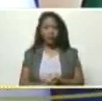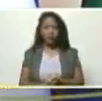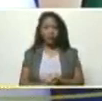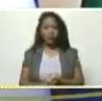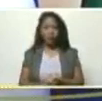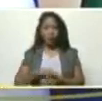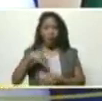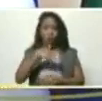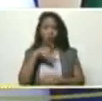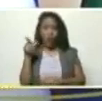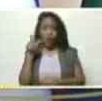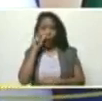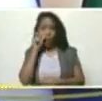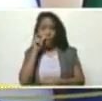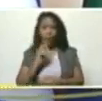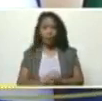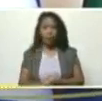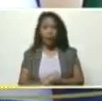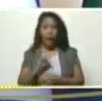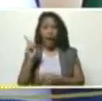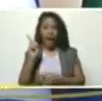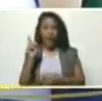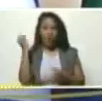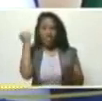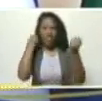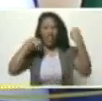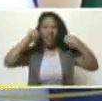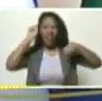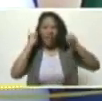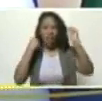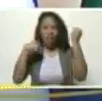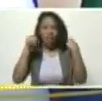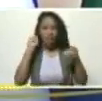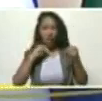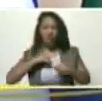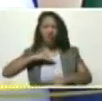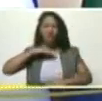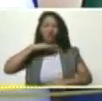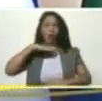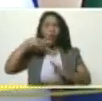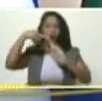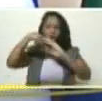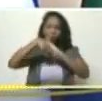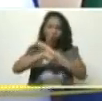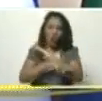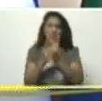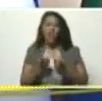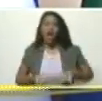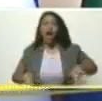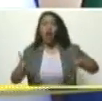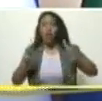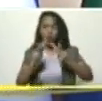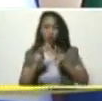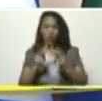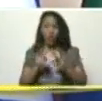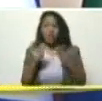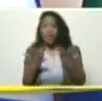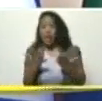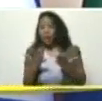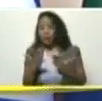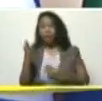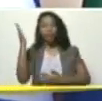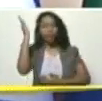cuando Nelson Mandela fue un rebelde lleno de profundidad y valentía que